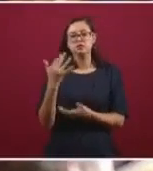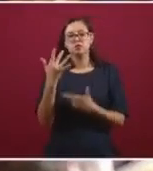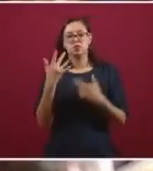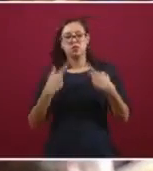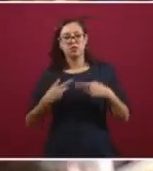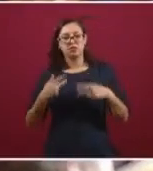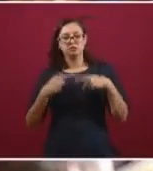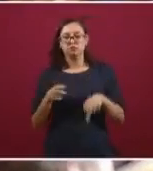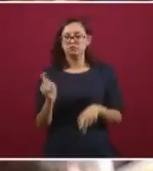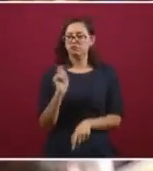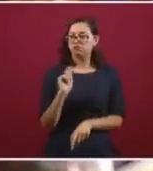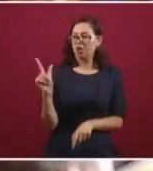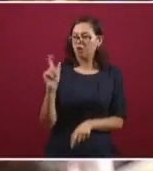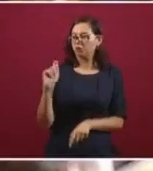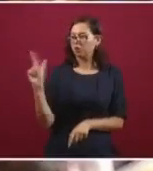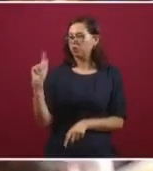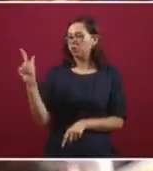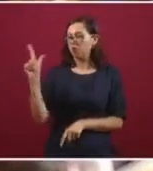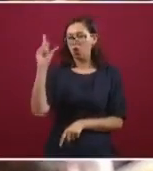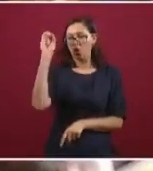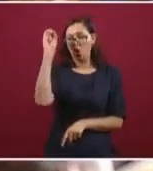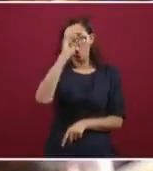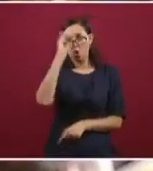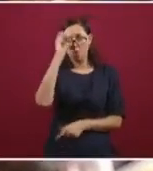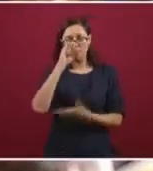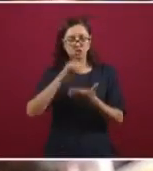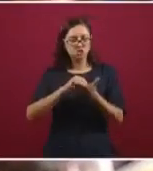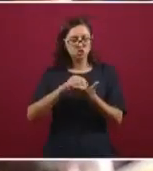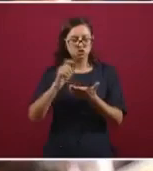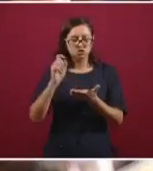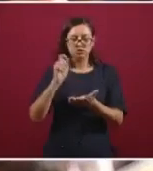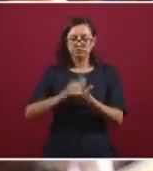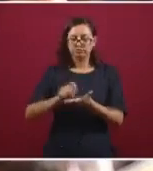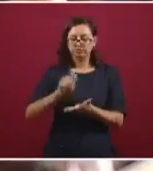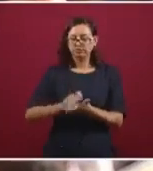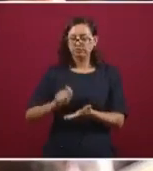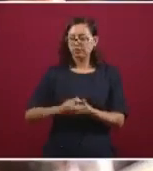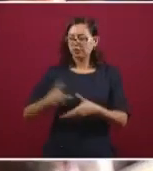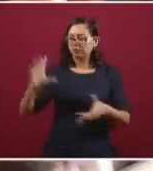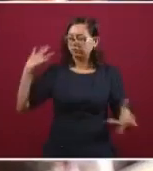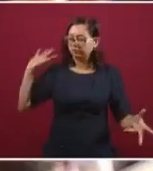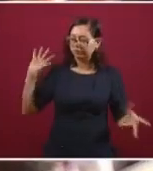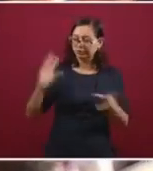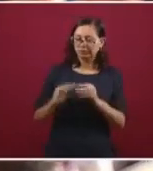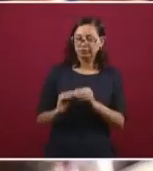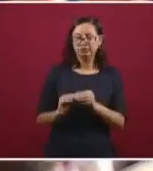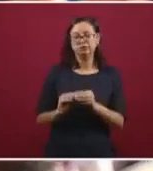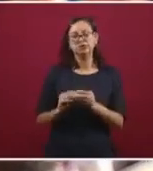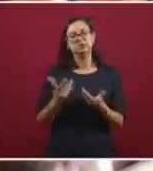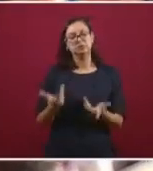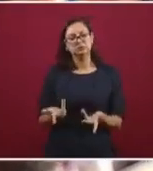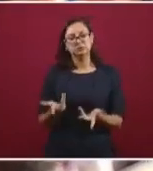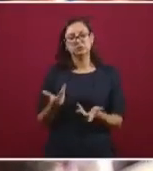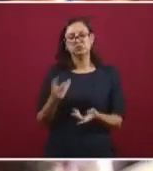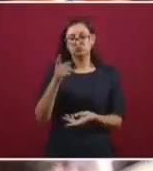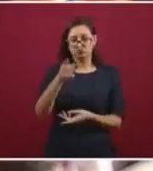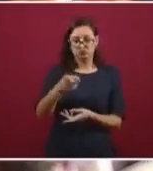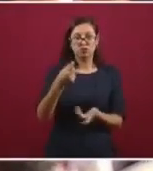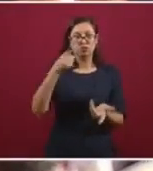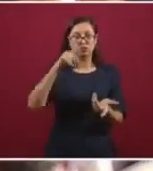personalidades. Se han publicado 55 mil ejemplares desde 1992. La pregunta es si usted va a